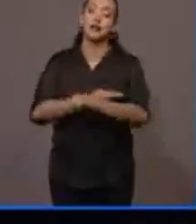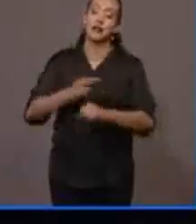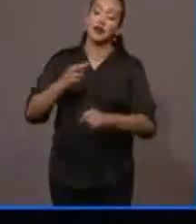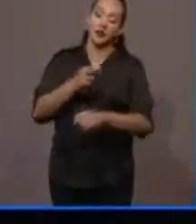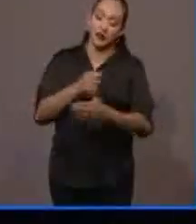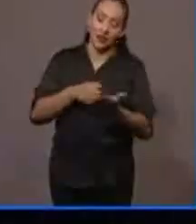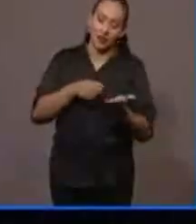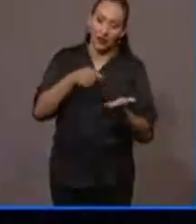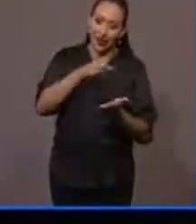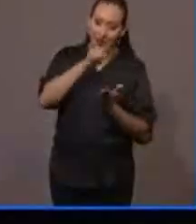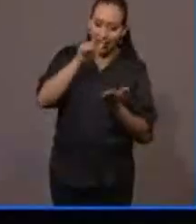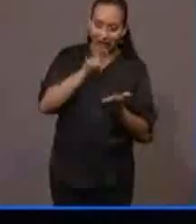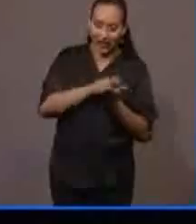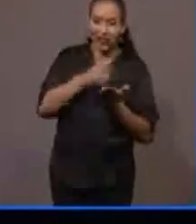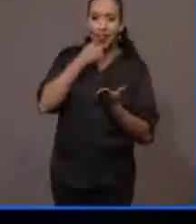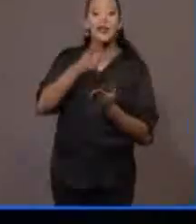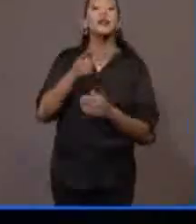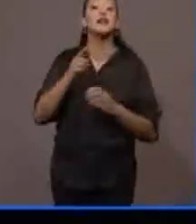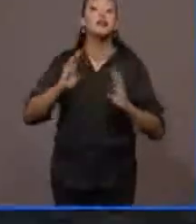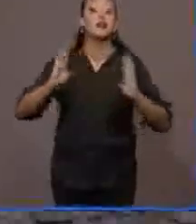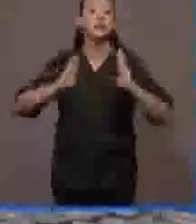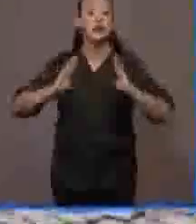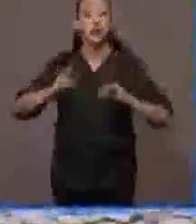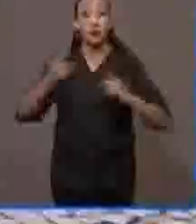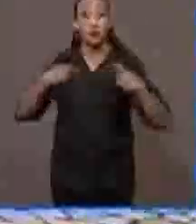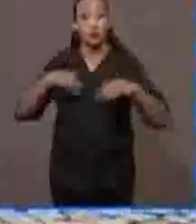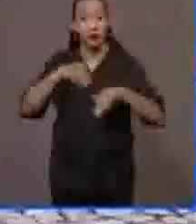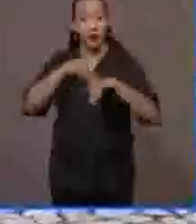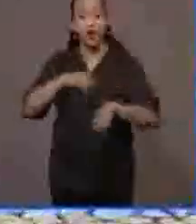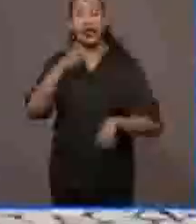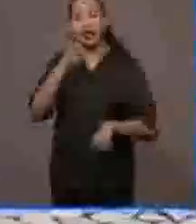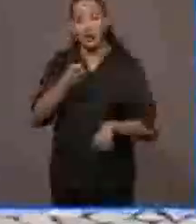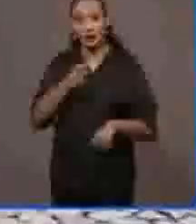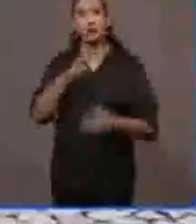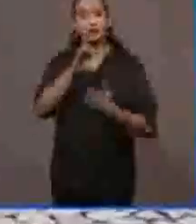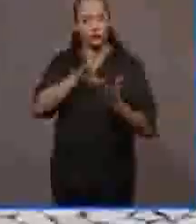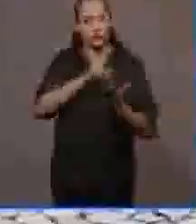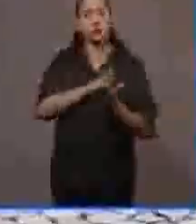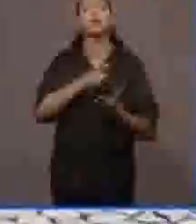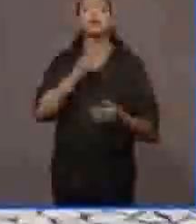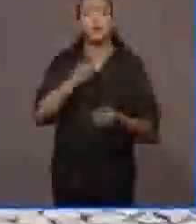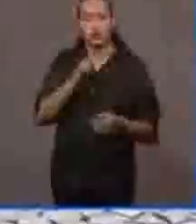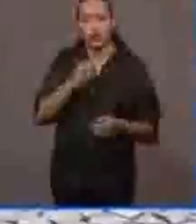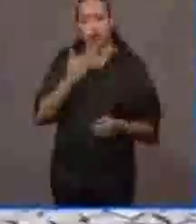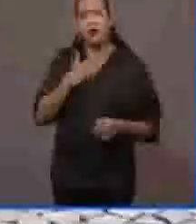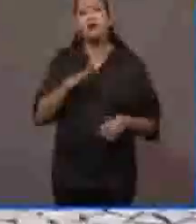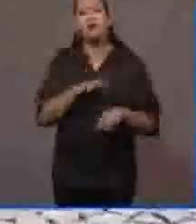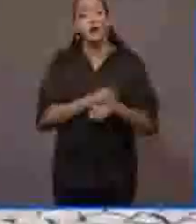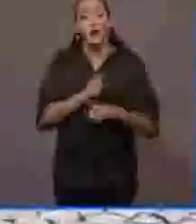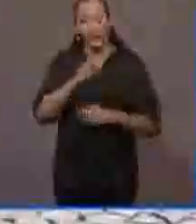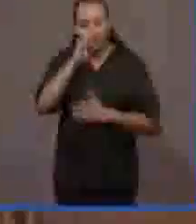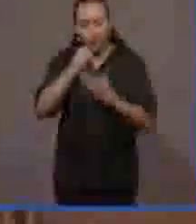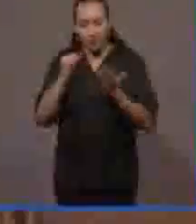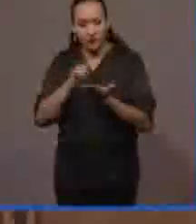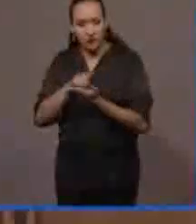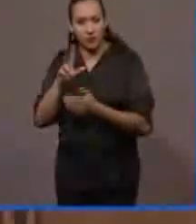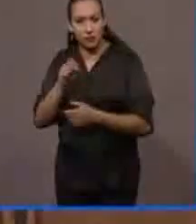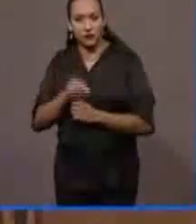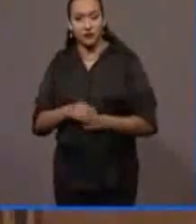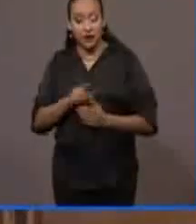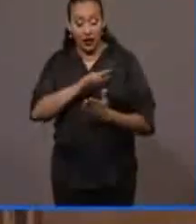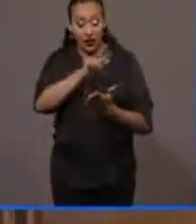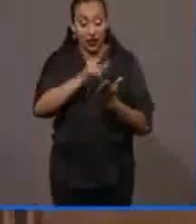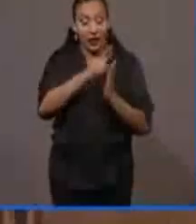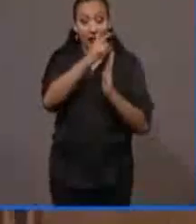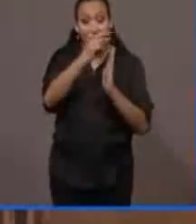Justicia Militar, que regula el delito de insubordinación, es constitucional porque no vulnera el principio de legalidad, ya que la